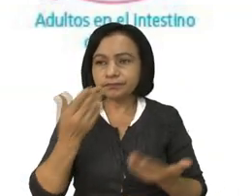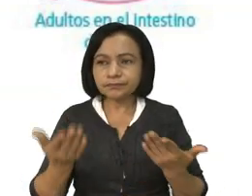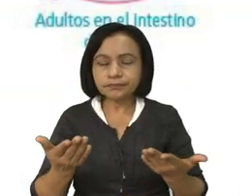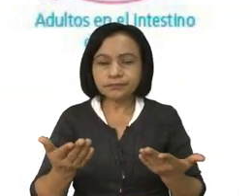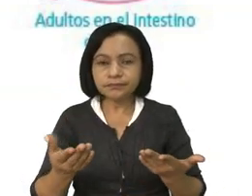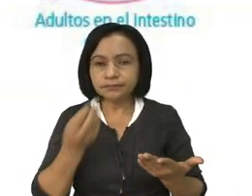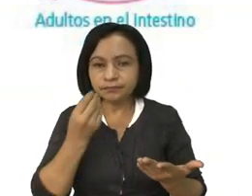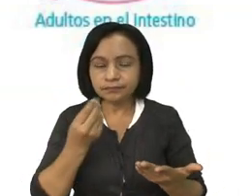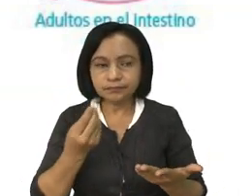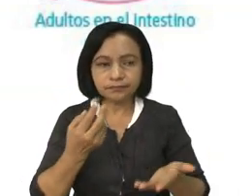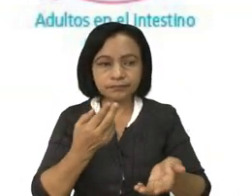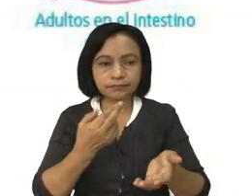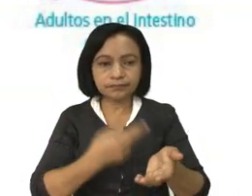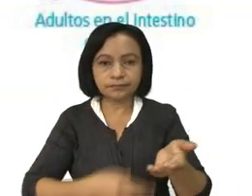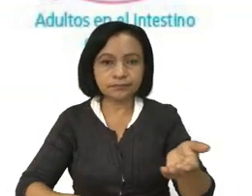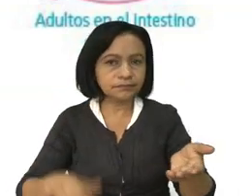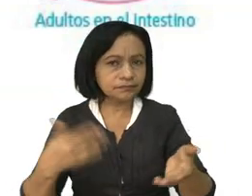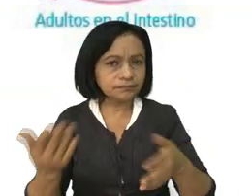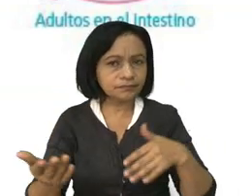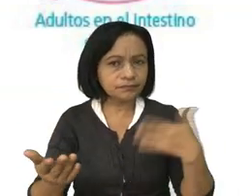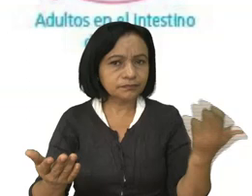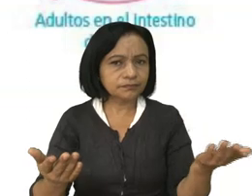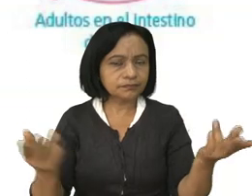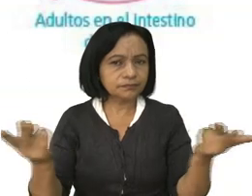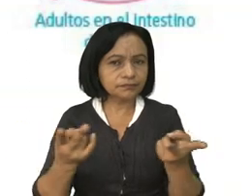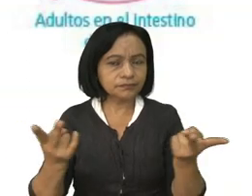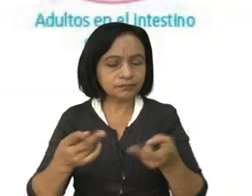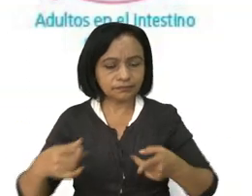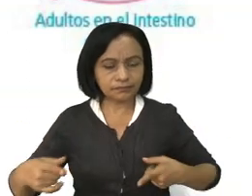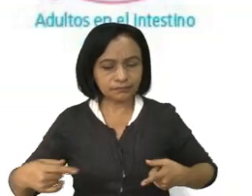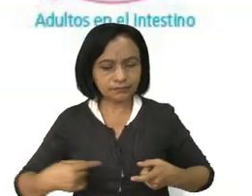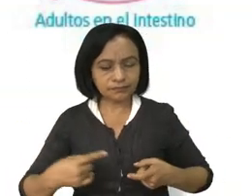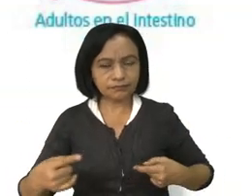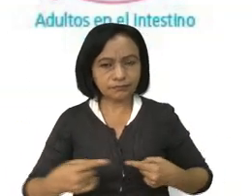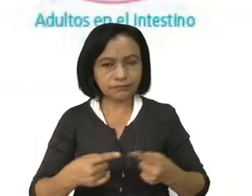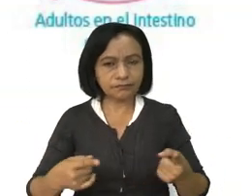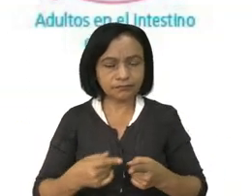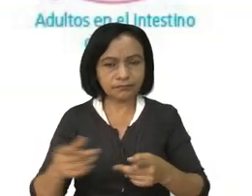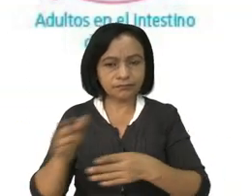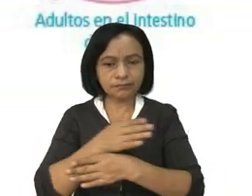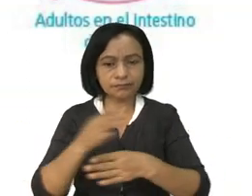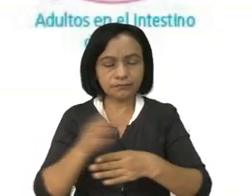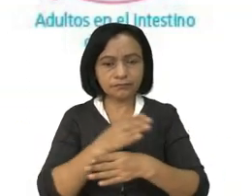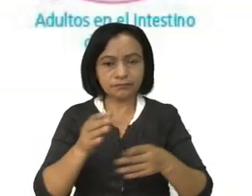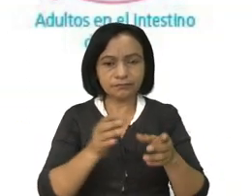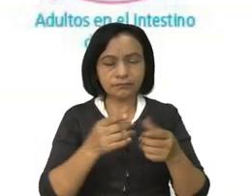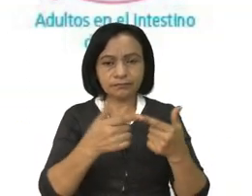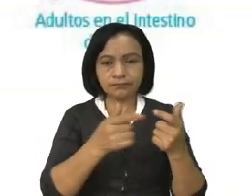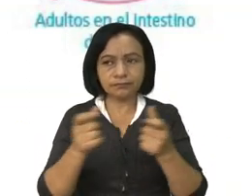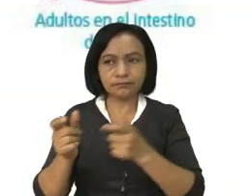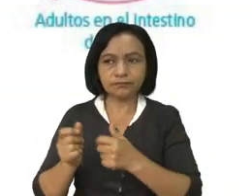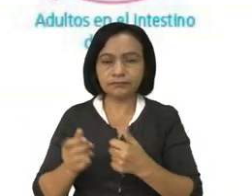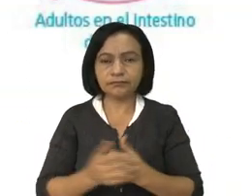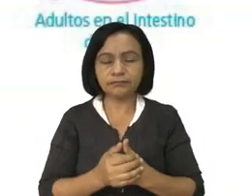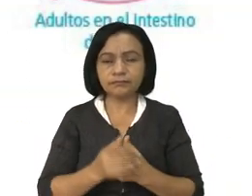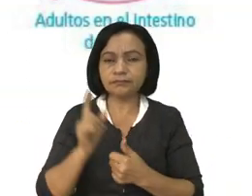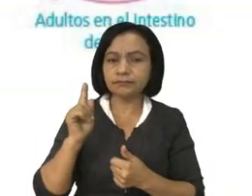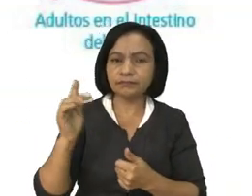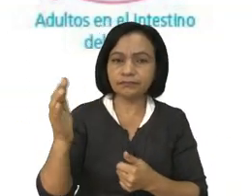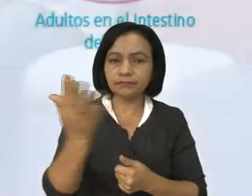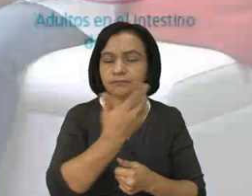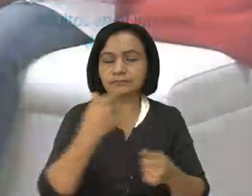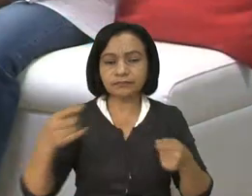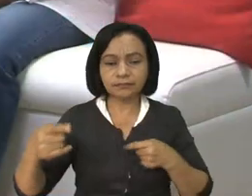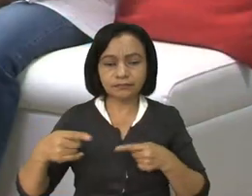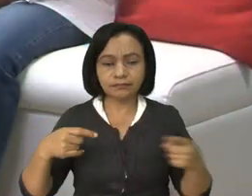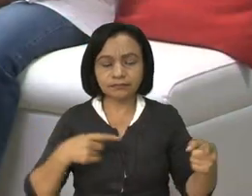que comemos, de la sangre? ¿Cuál es el modo de sobrevivencia de los parásitos en sus diferentes clasificaciones? Entonces, todos los parásitos,